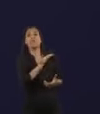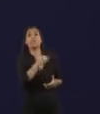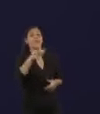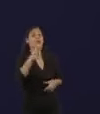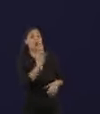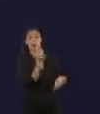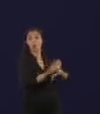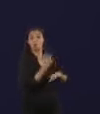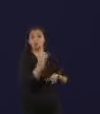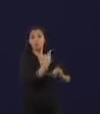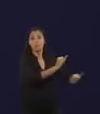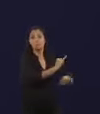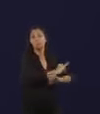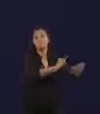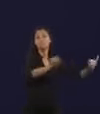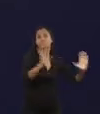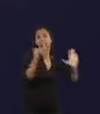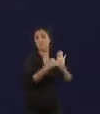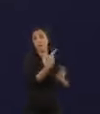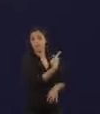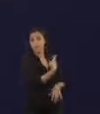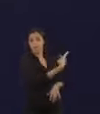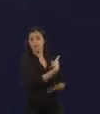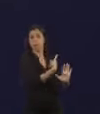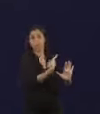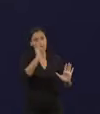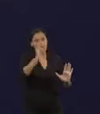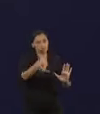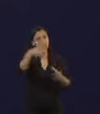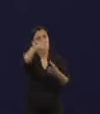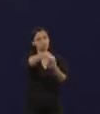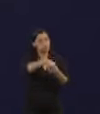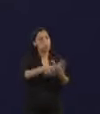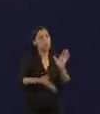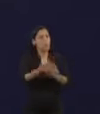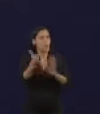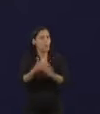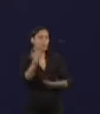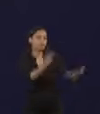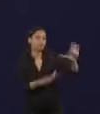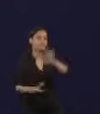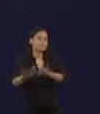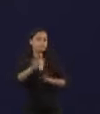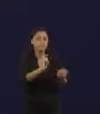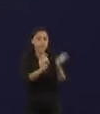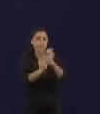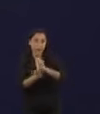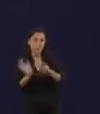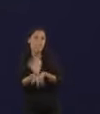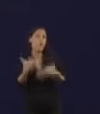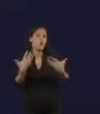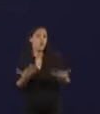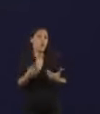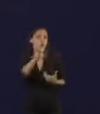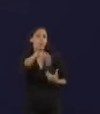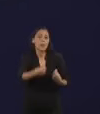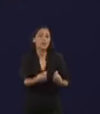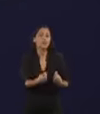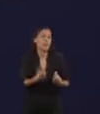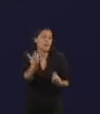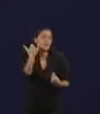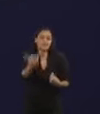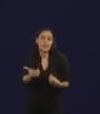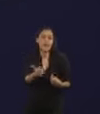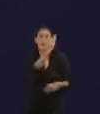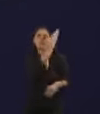Francos y entiendo que efectivamente va a haber una reestructuración reestructuración que por supuesto parte creo que la anunció el propio